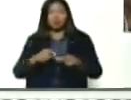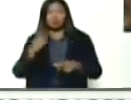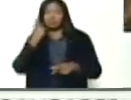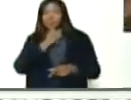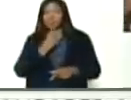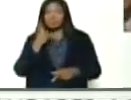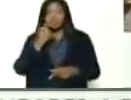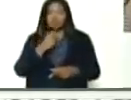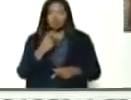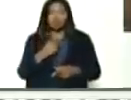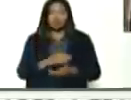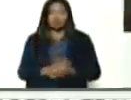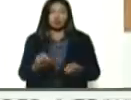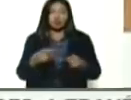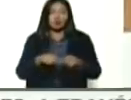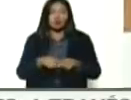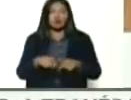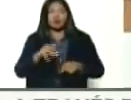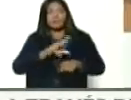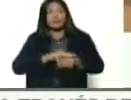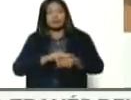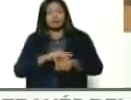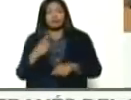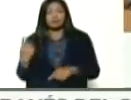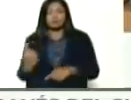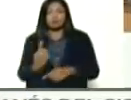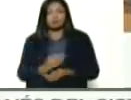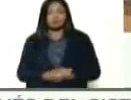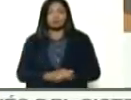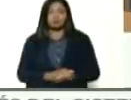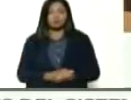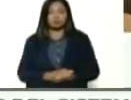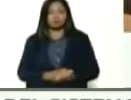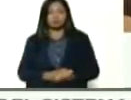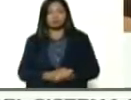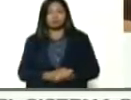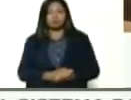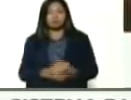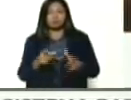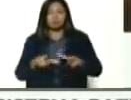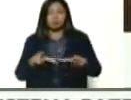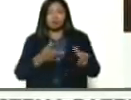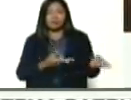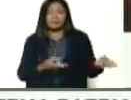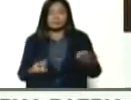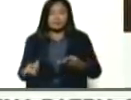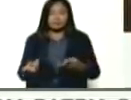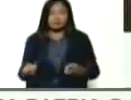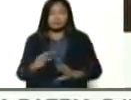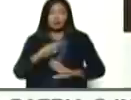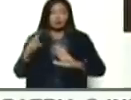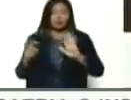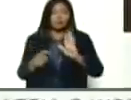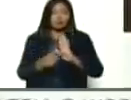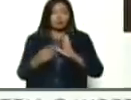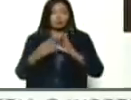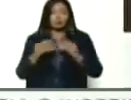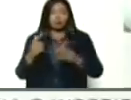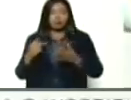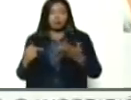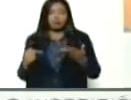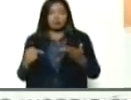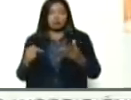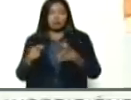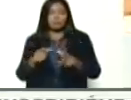con un consultorio médico solo pero los hemos estado ubicando y citando para completar esta está personal de